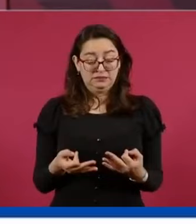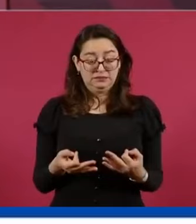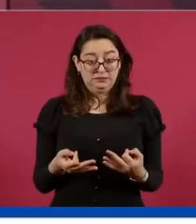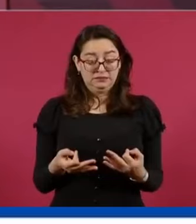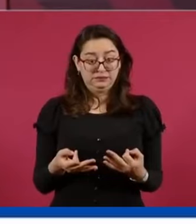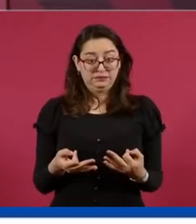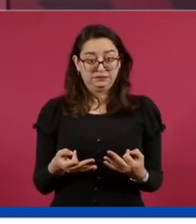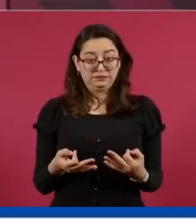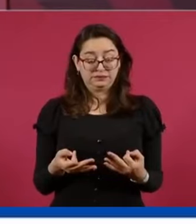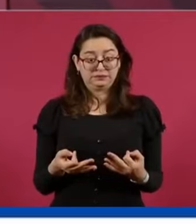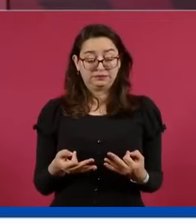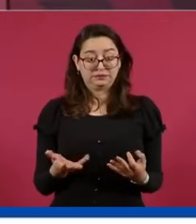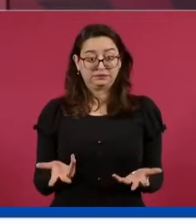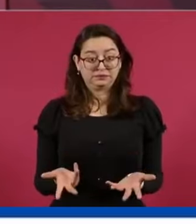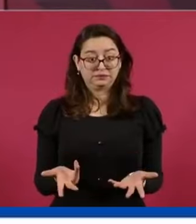honestidad,